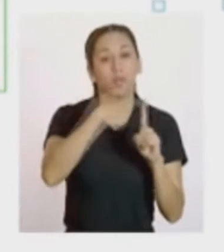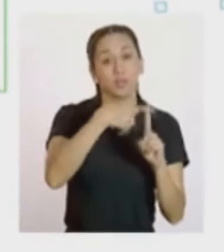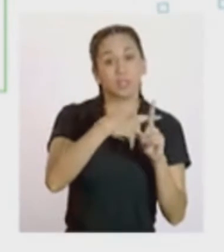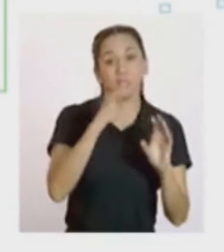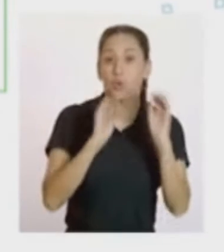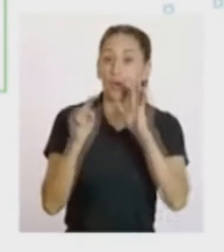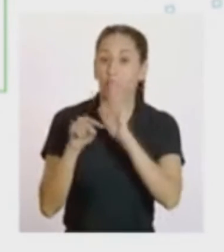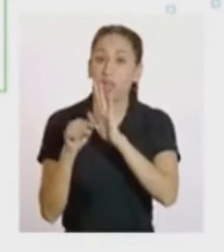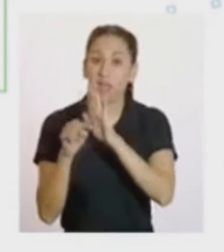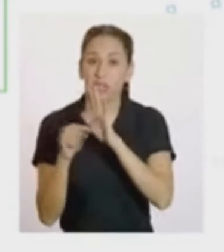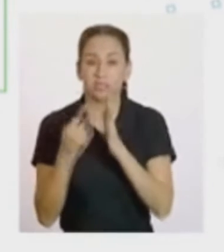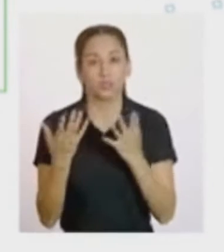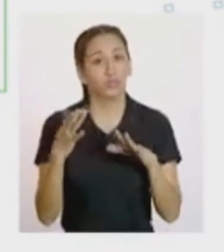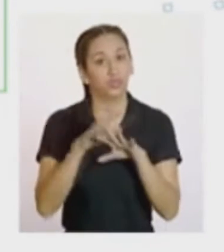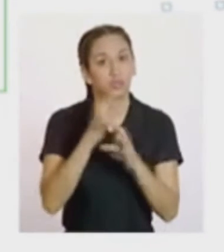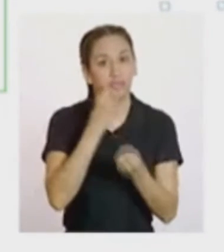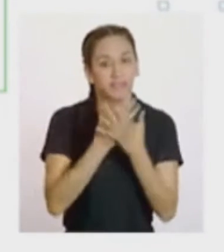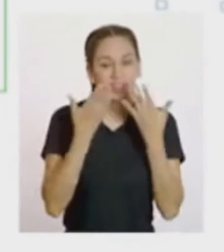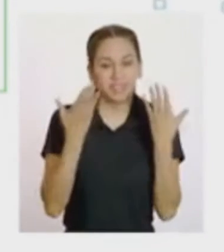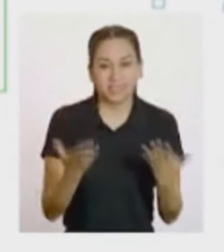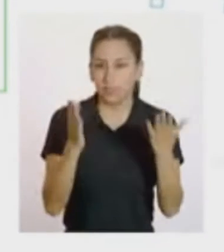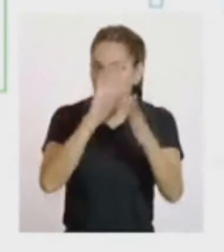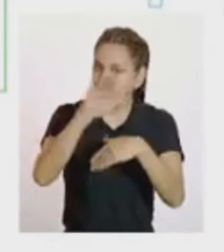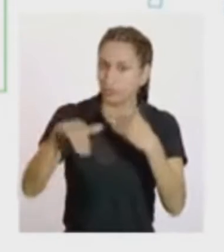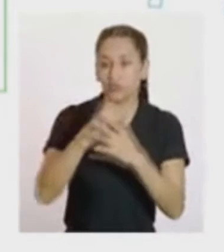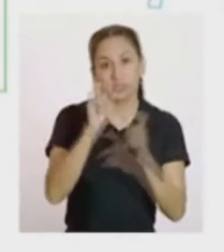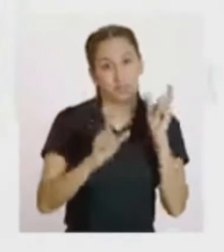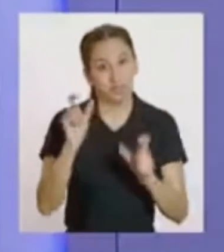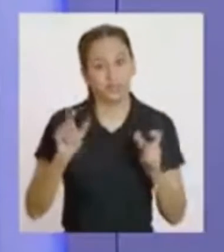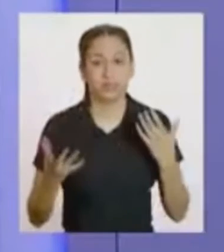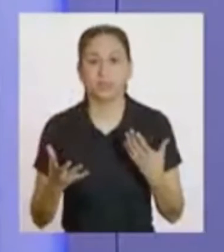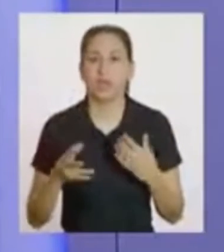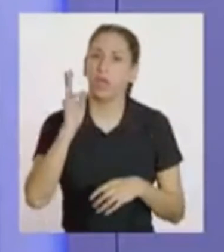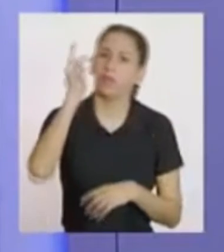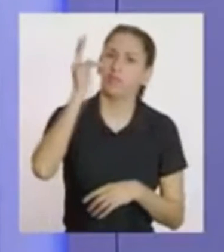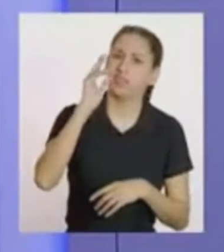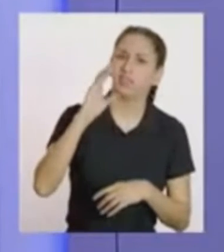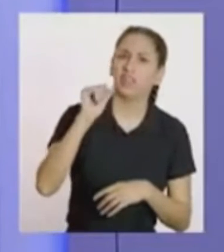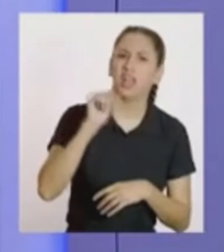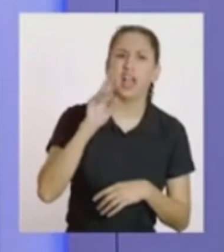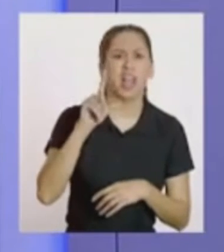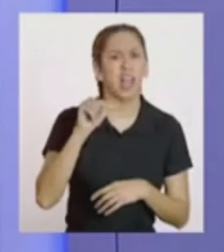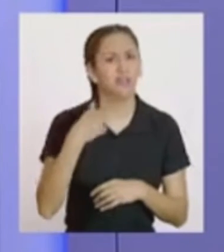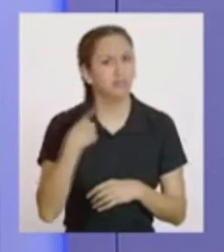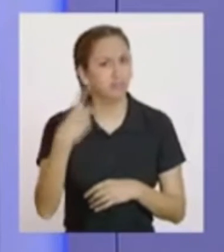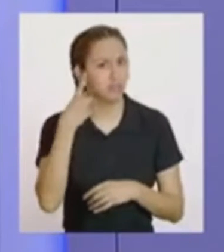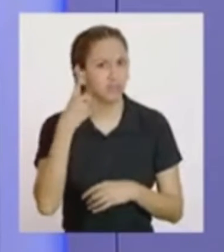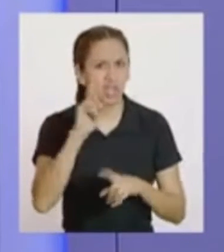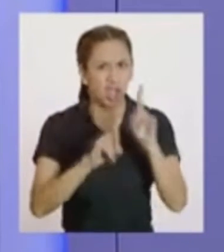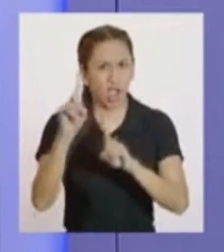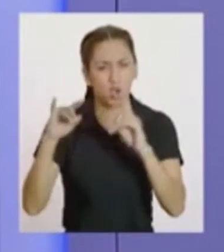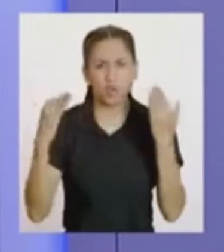positiva o negativa sobre el bienestar de todos sus miembros. Profesora Carla, yo he escuchado que hay